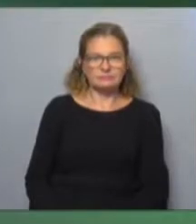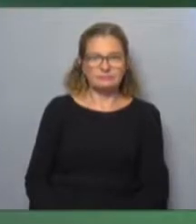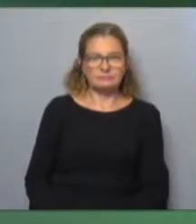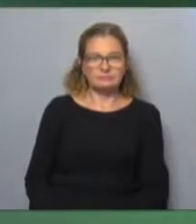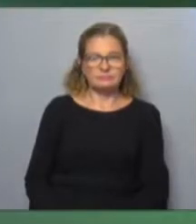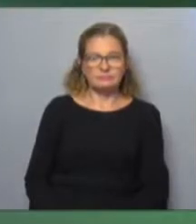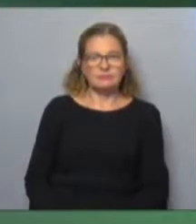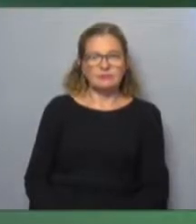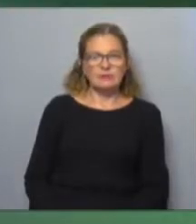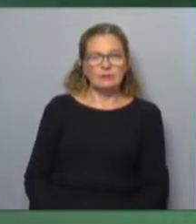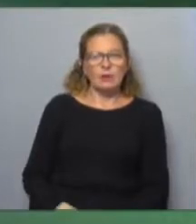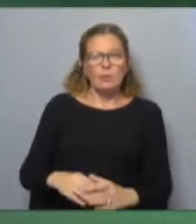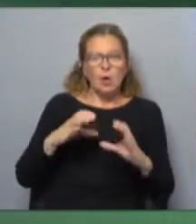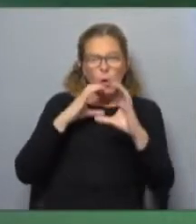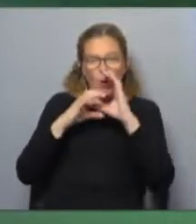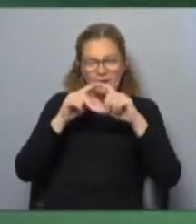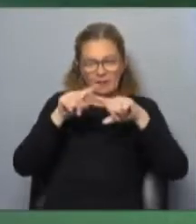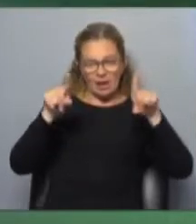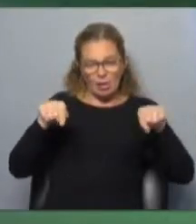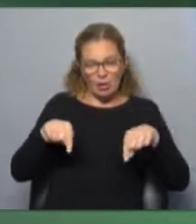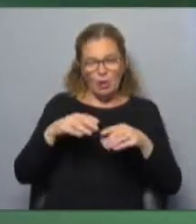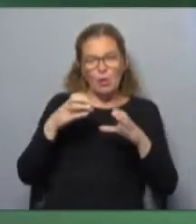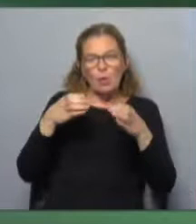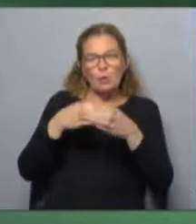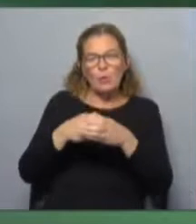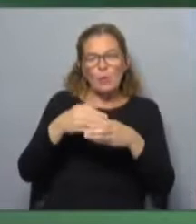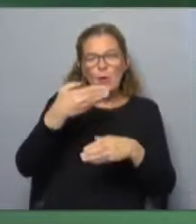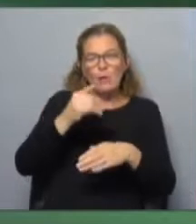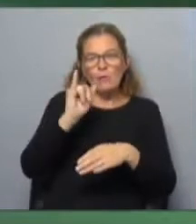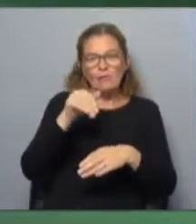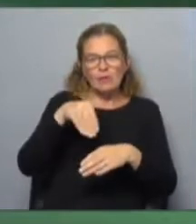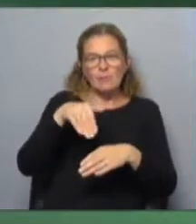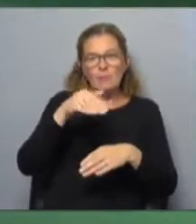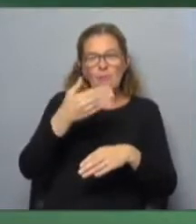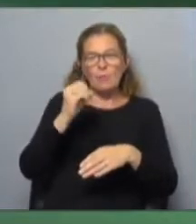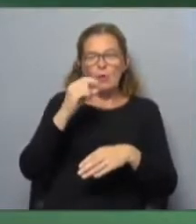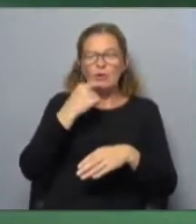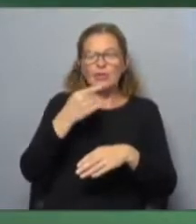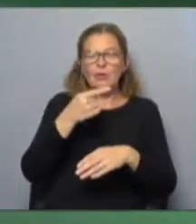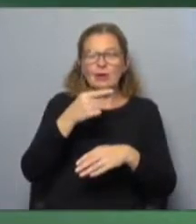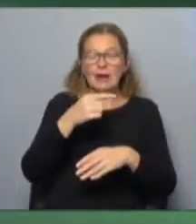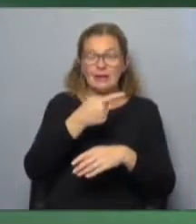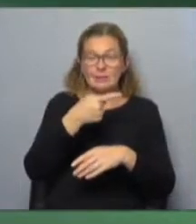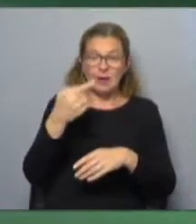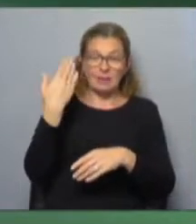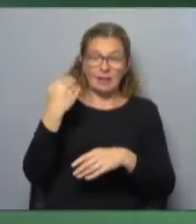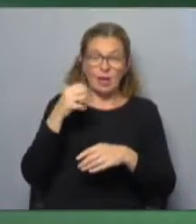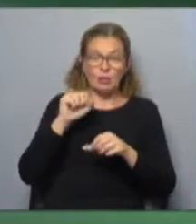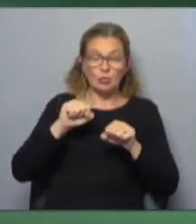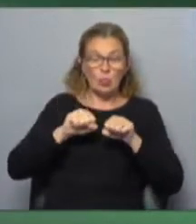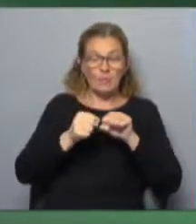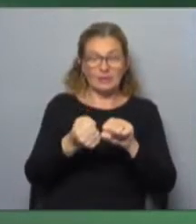Bueno, y a través de un comunicado el grupo Bimbo comunicó o aseguró que la semana pasada la empresa suspendió a un